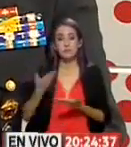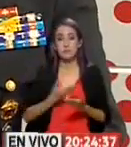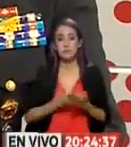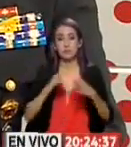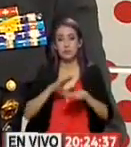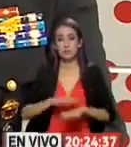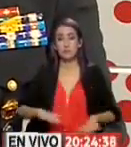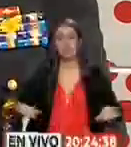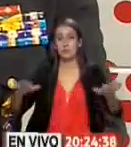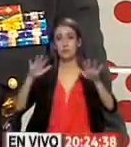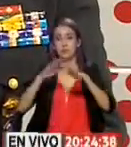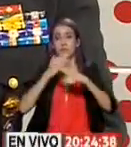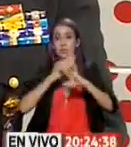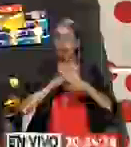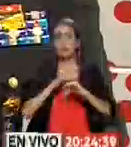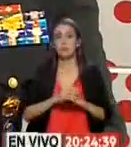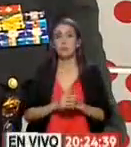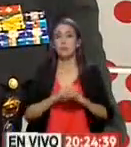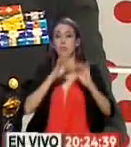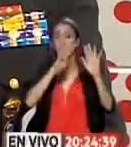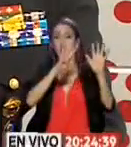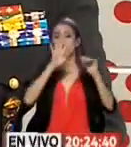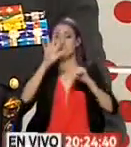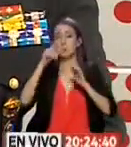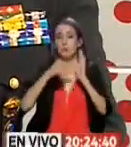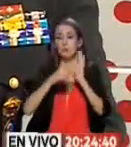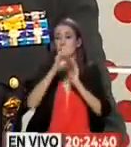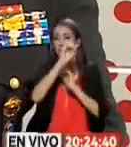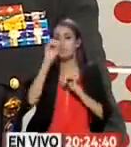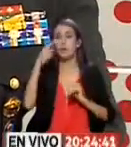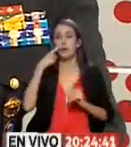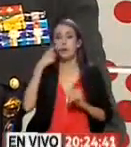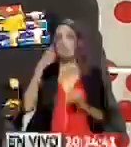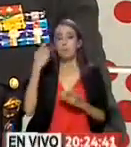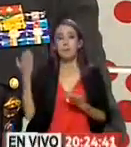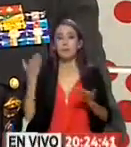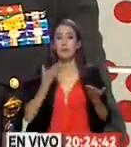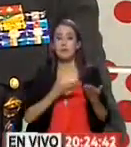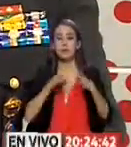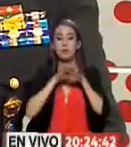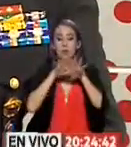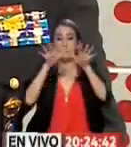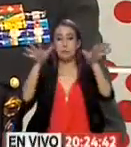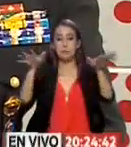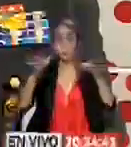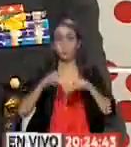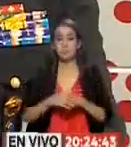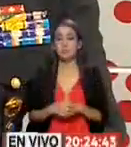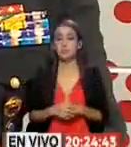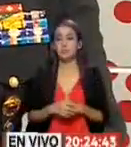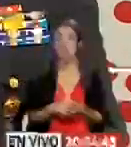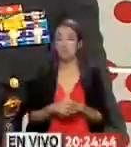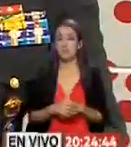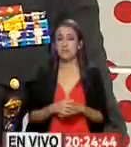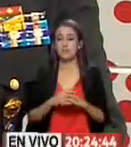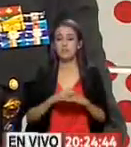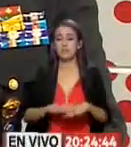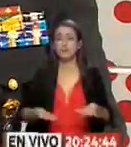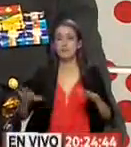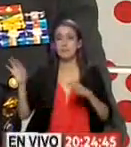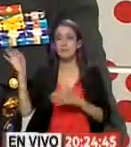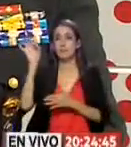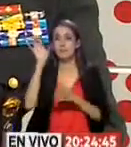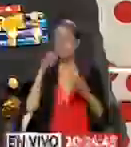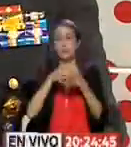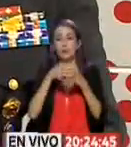del Cenepa a la defensa y de 95.000 hombres desplazados en el territorio nacional. El legado que dejaron los hombres,